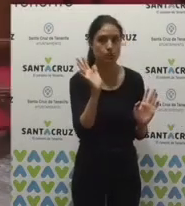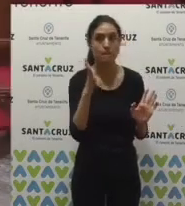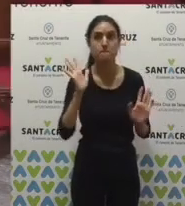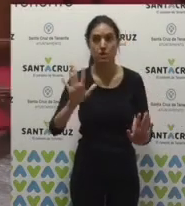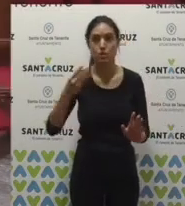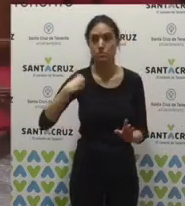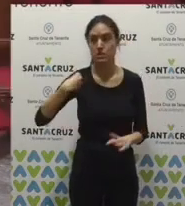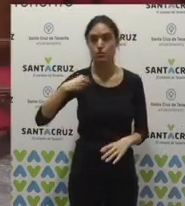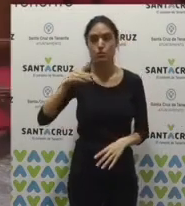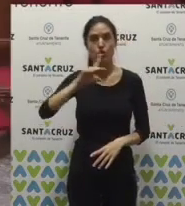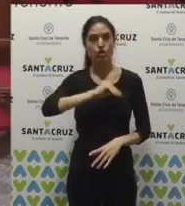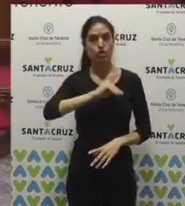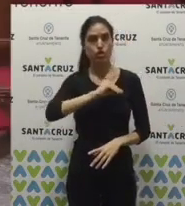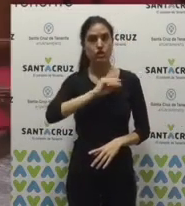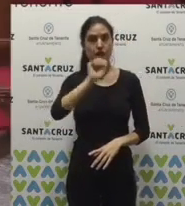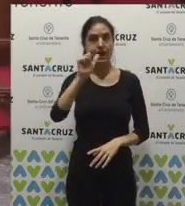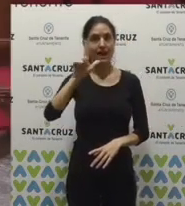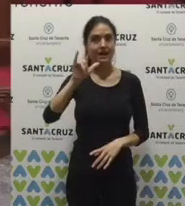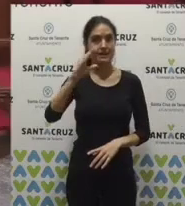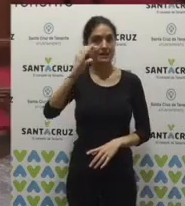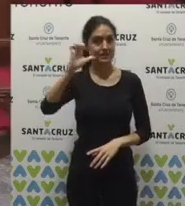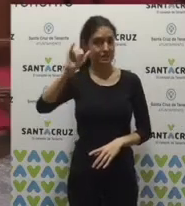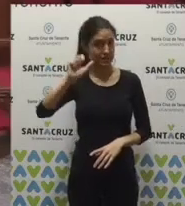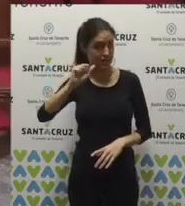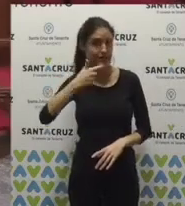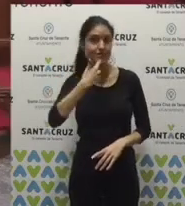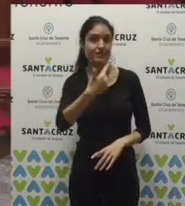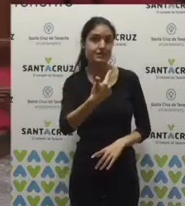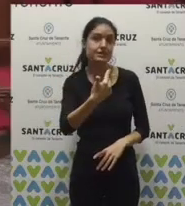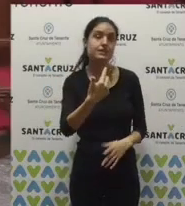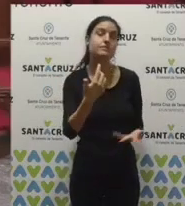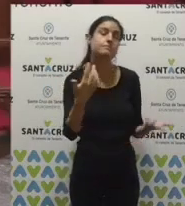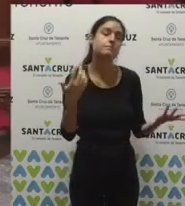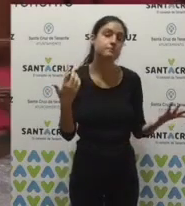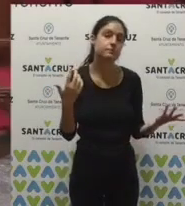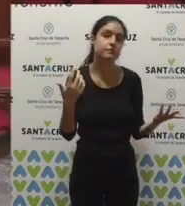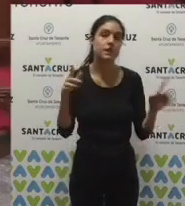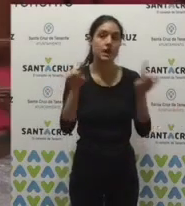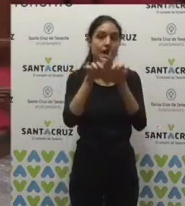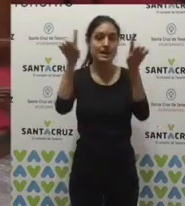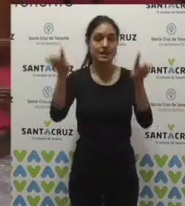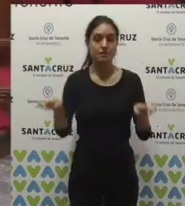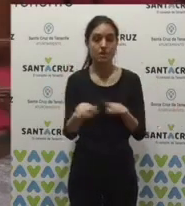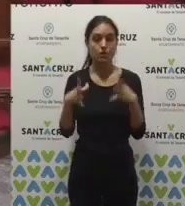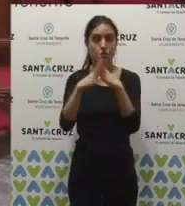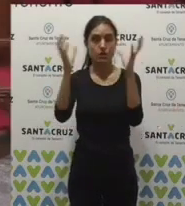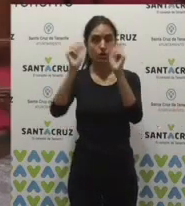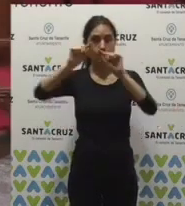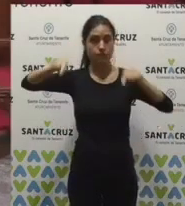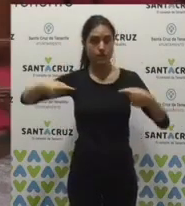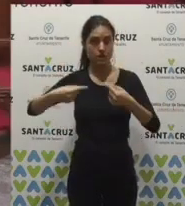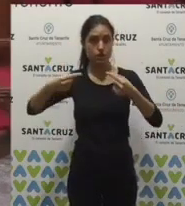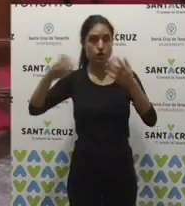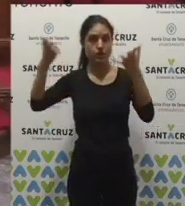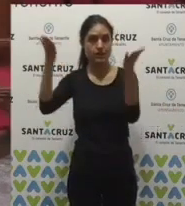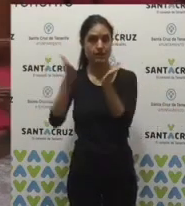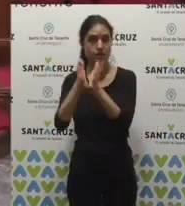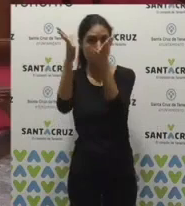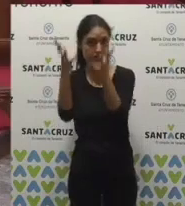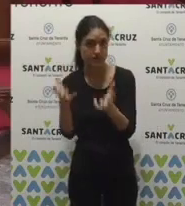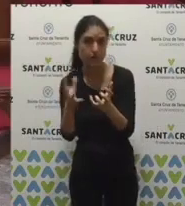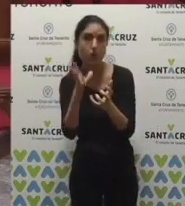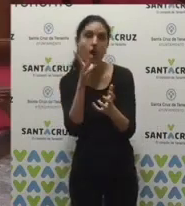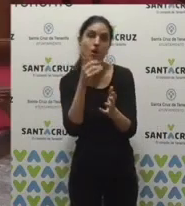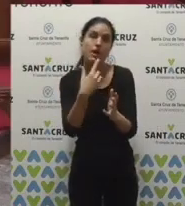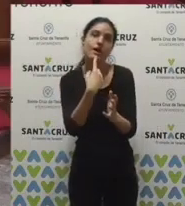se está licitando la en el marco del convenio de la playa de valleseco la el arreglo de esa